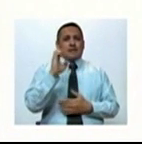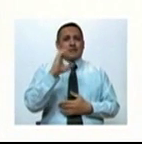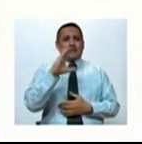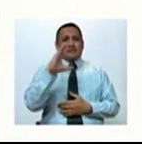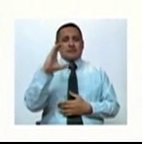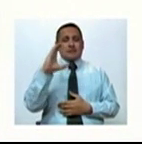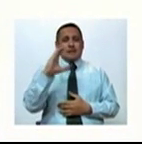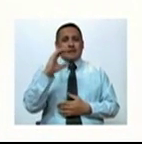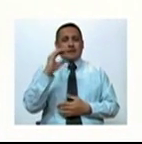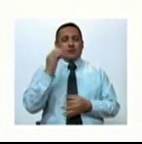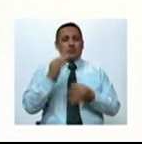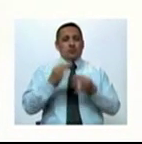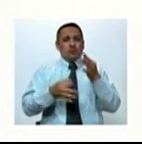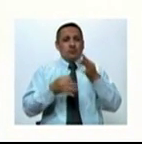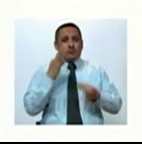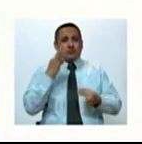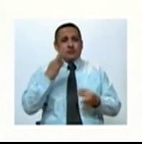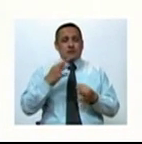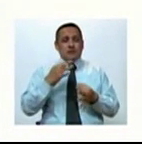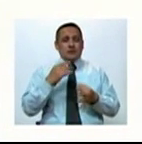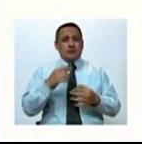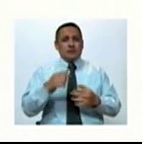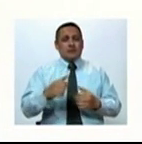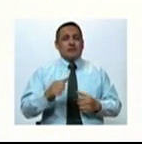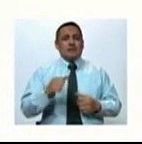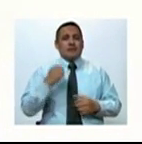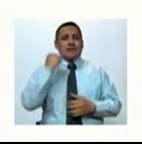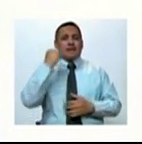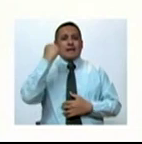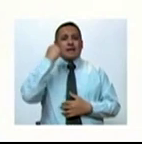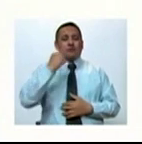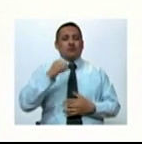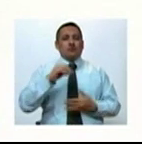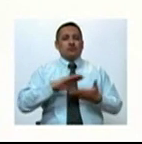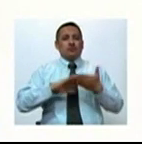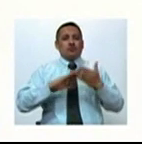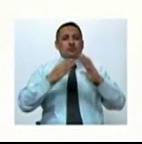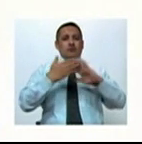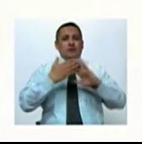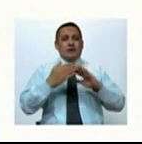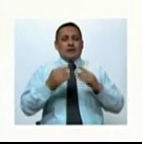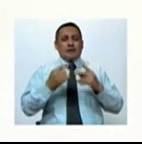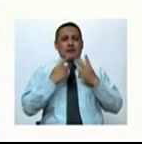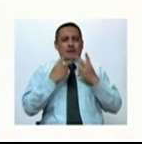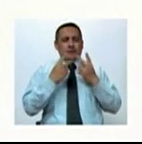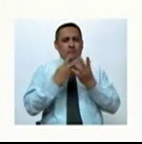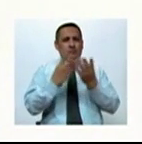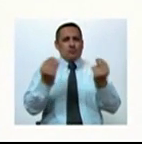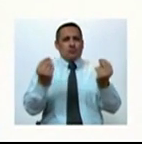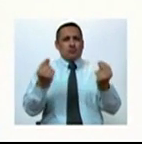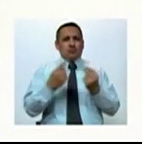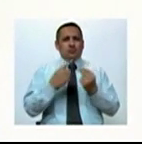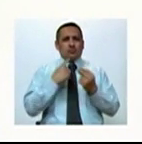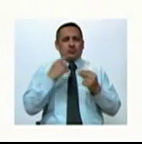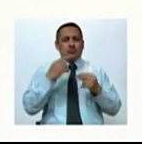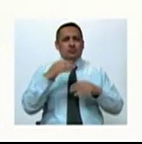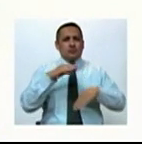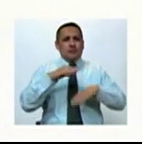SEC, Justicia, de Derecho y Sociedad, que es un libro que compila